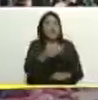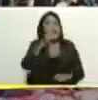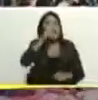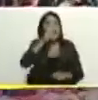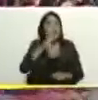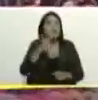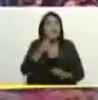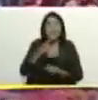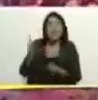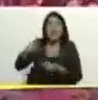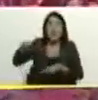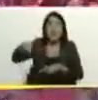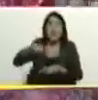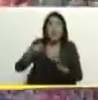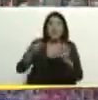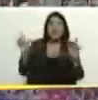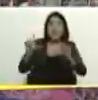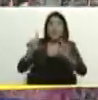Transmitieron en cadena nacional